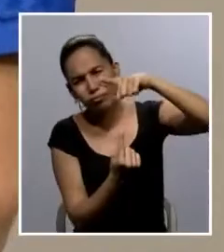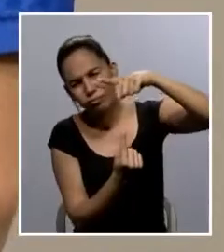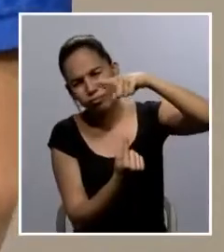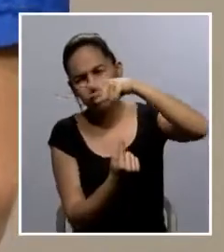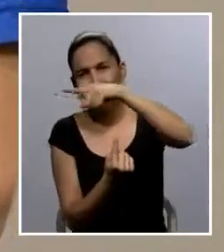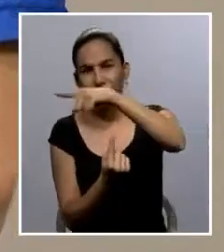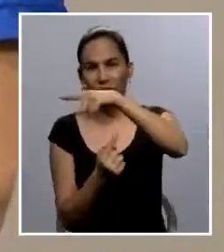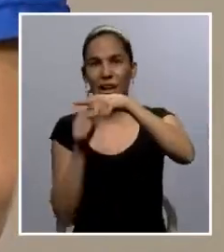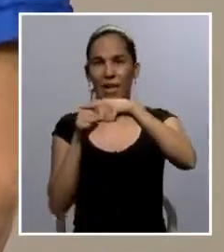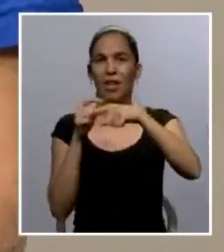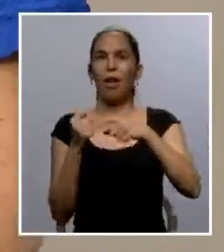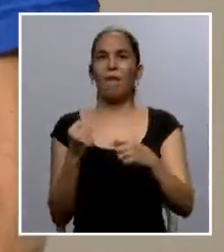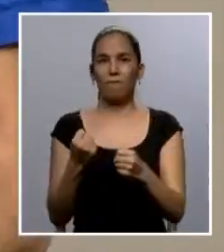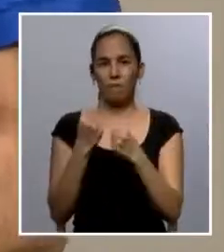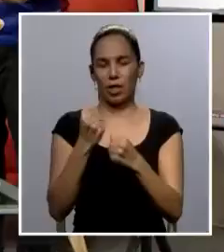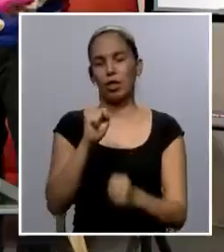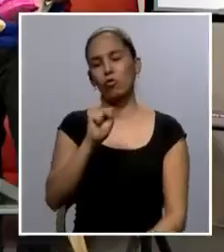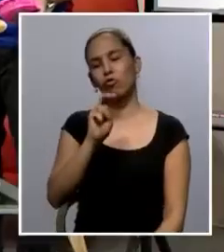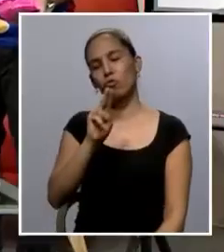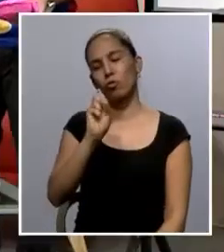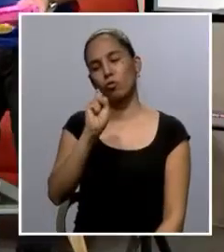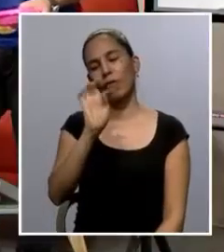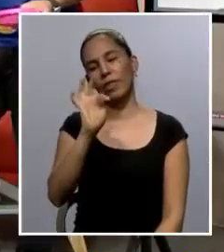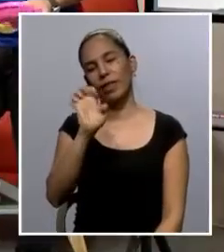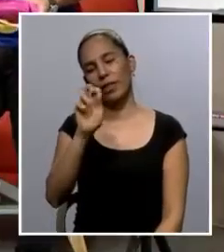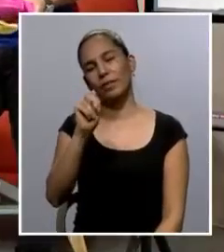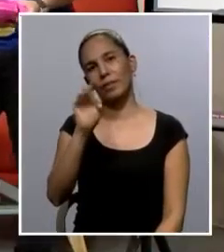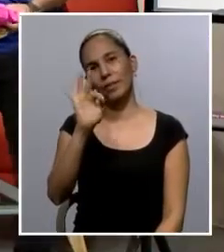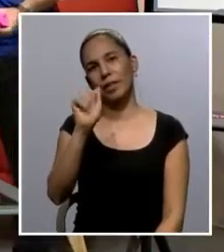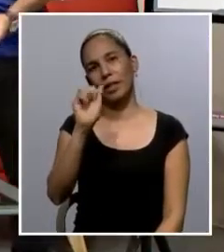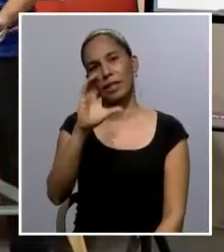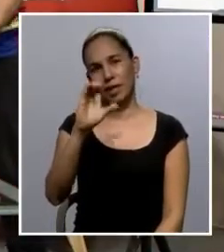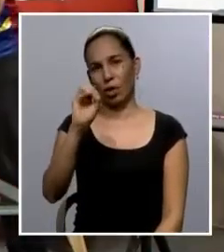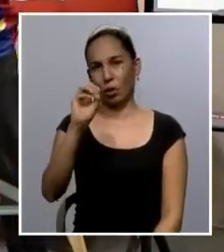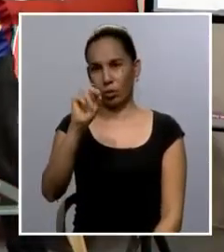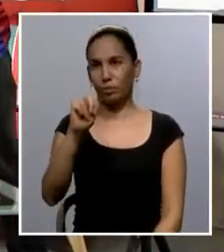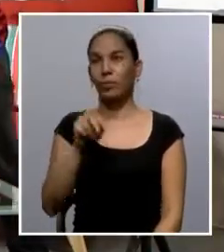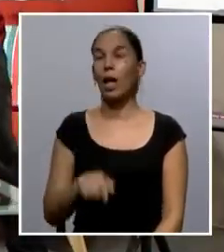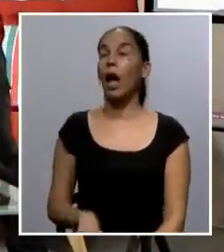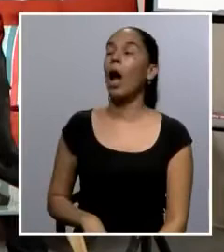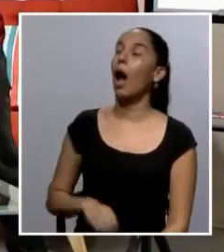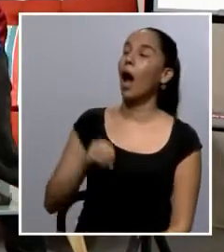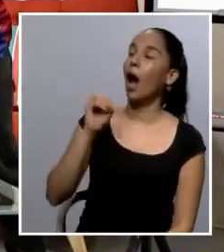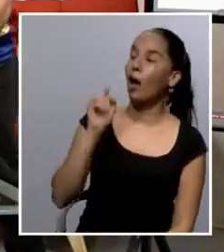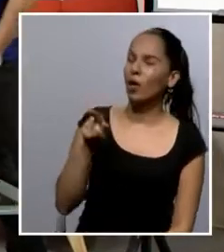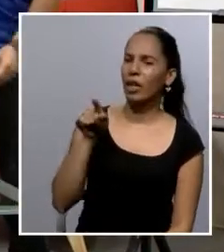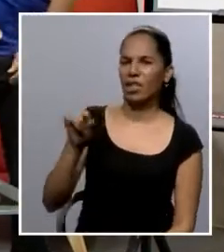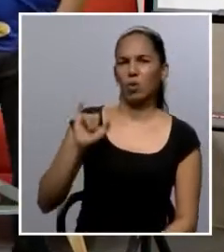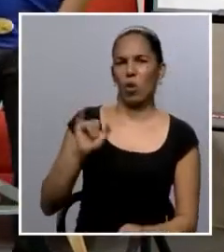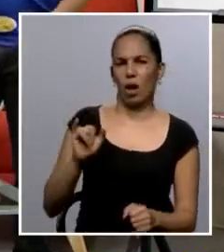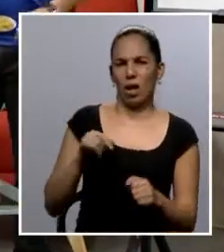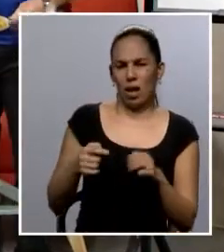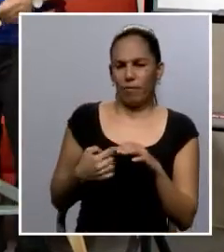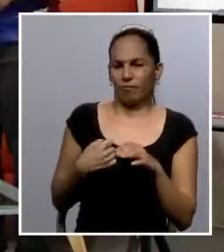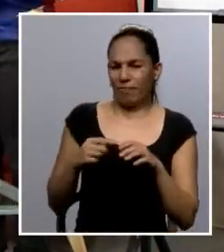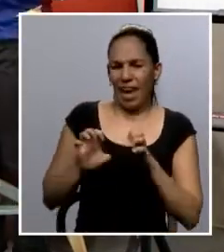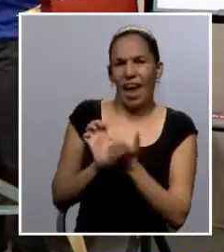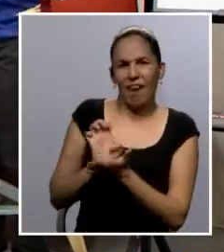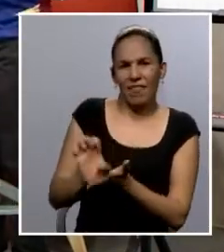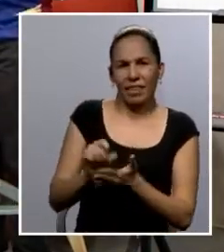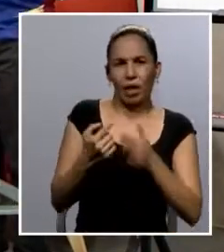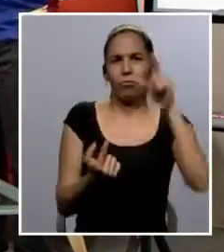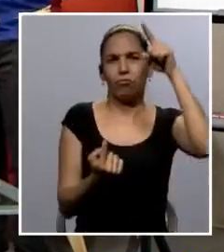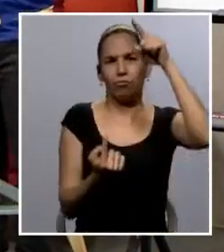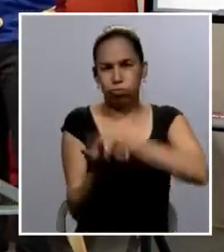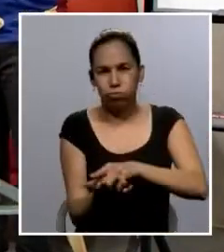de sustentación. Muy bien. O sea, esa es la que evita entonces la gravedad. Para no exacto, caer.